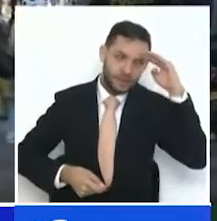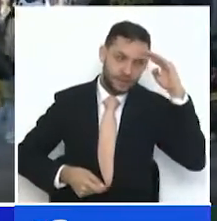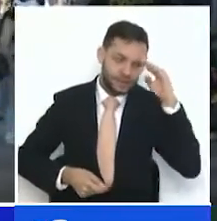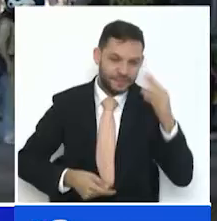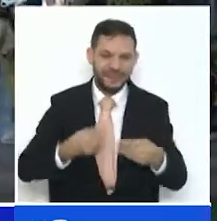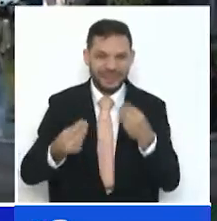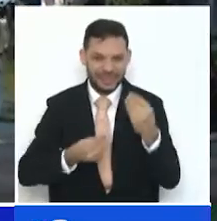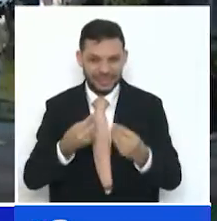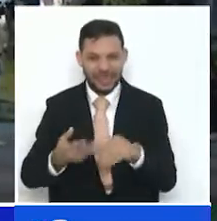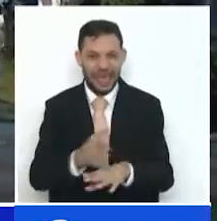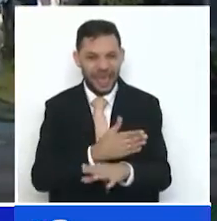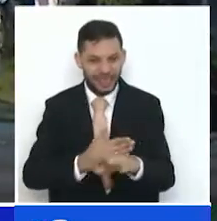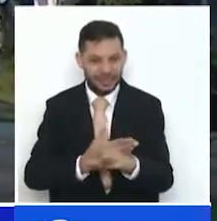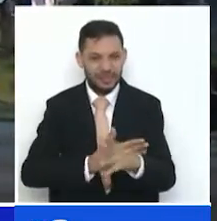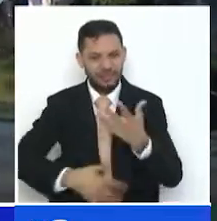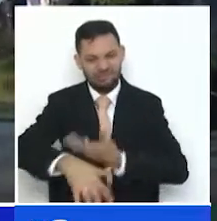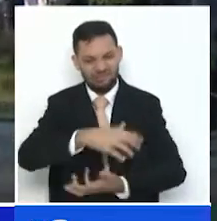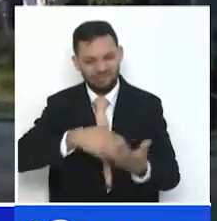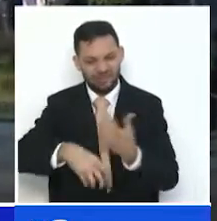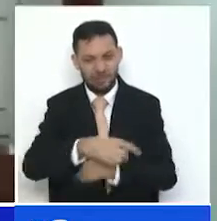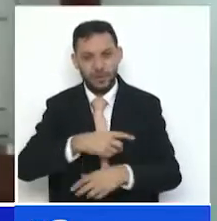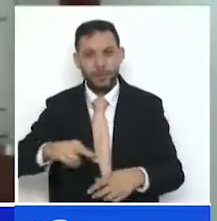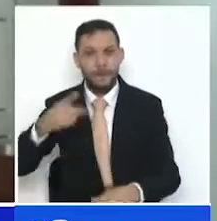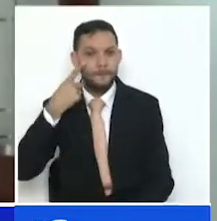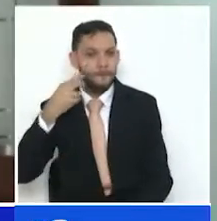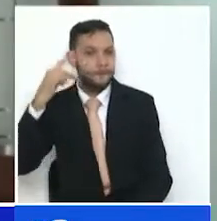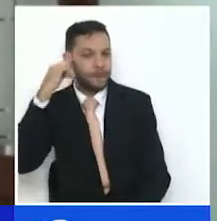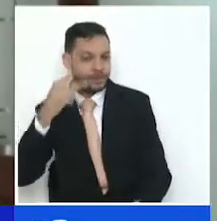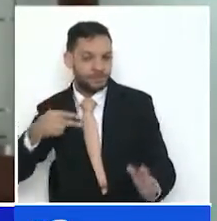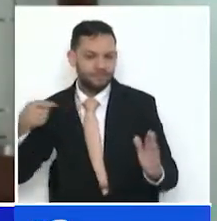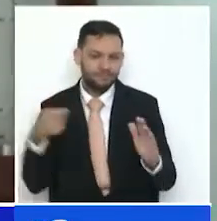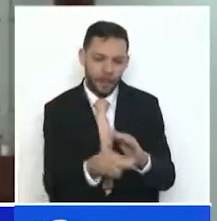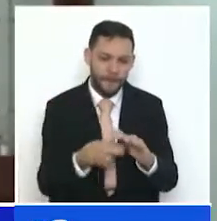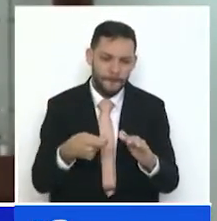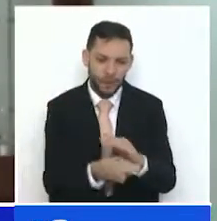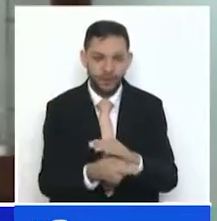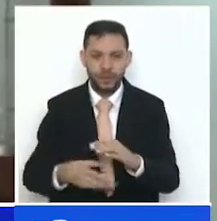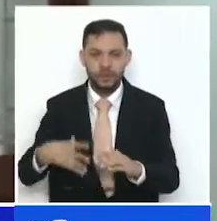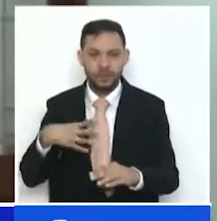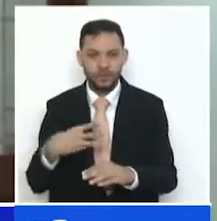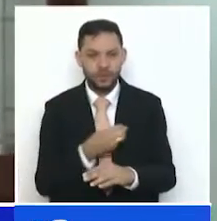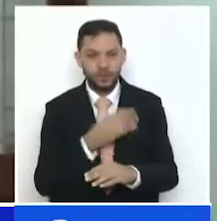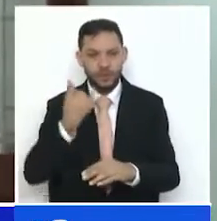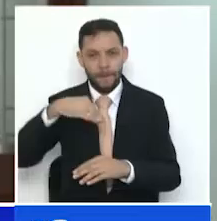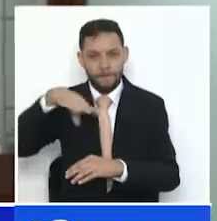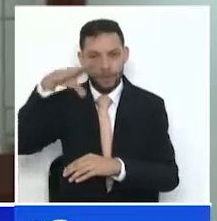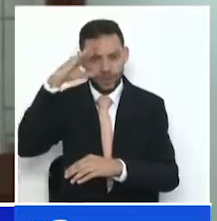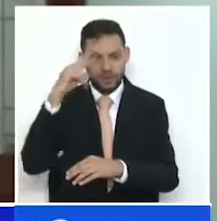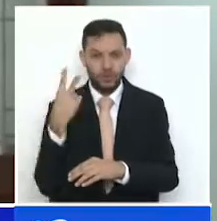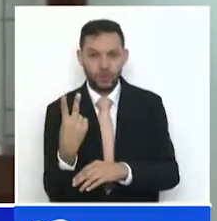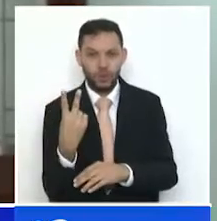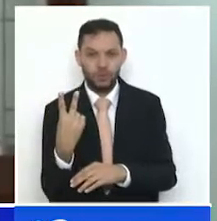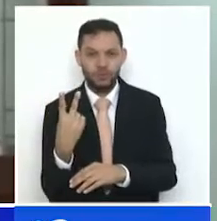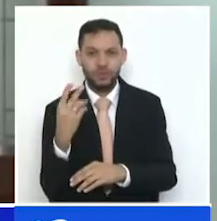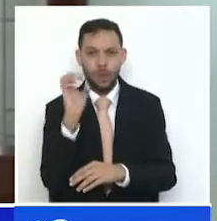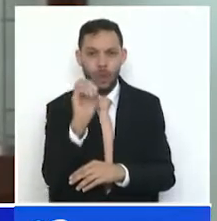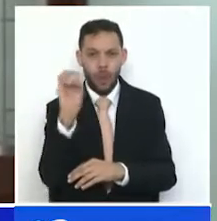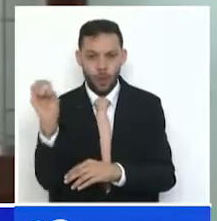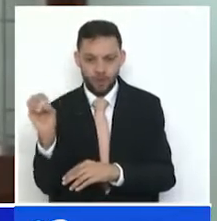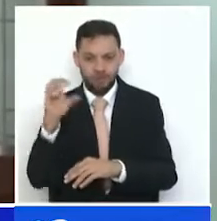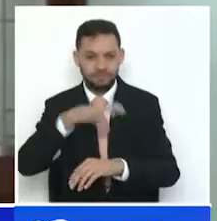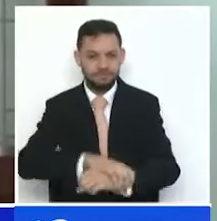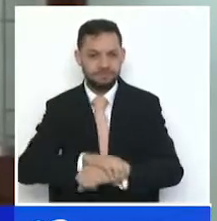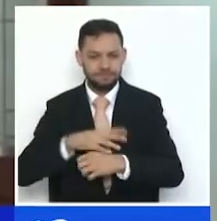con desmanes en las protestas. Se realiza la captura de dos personajes que ocasionaron el día 2 de mayo